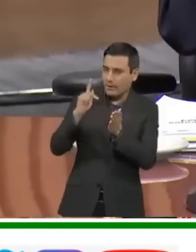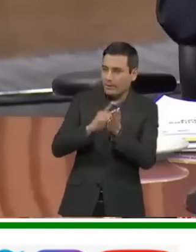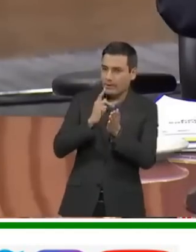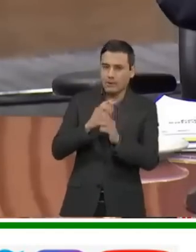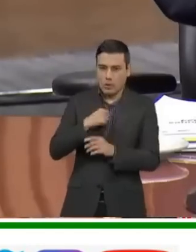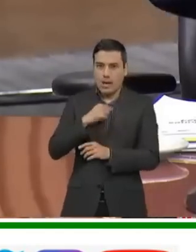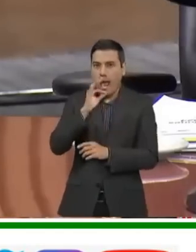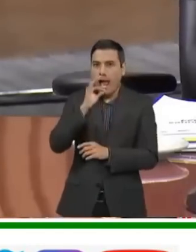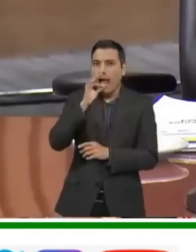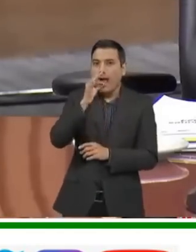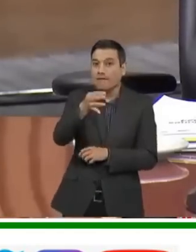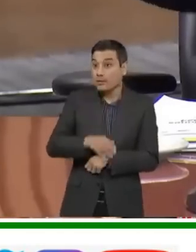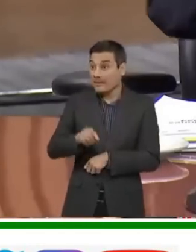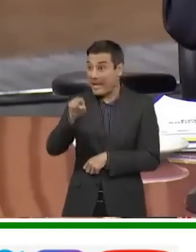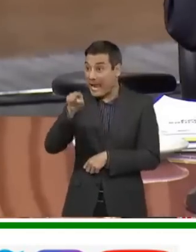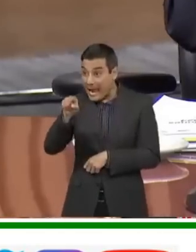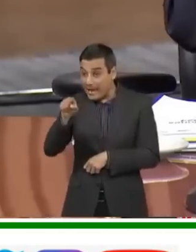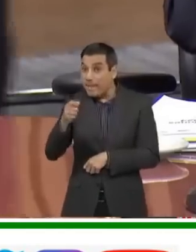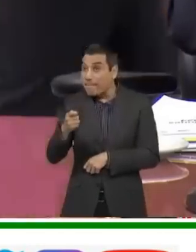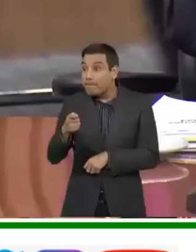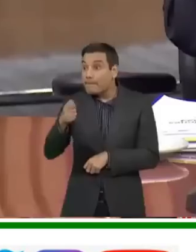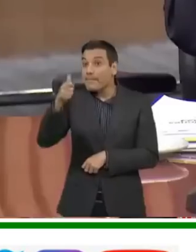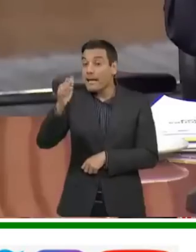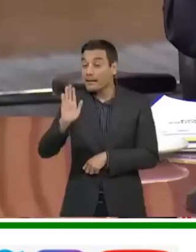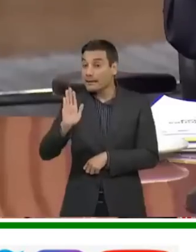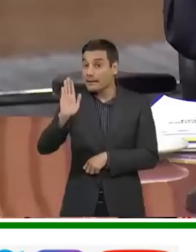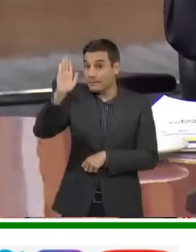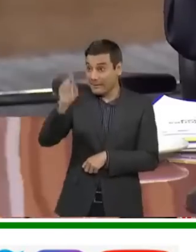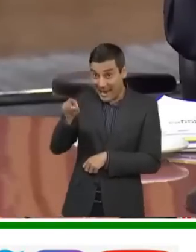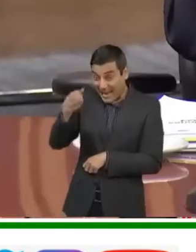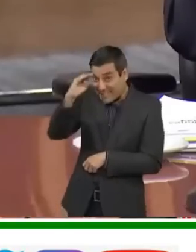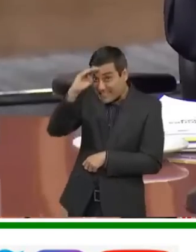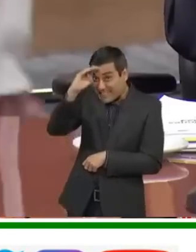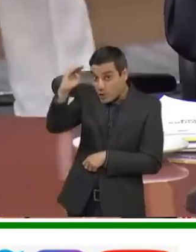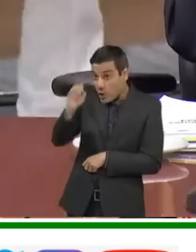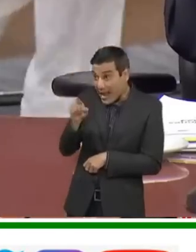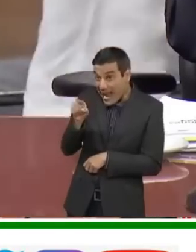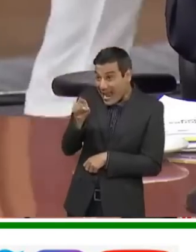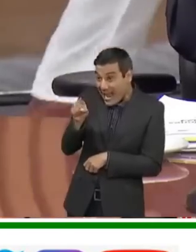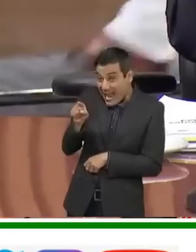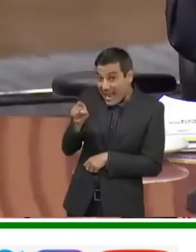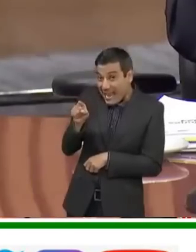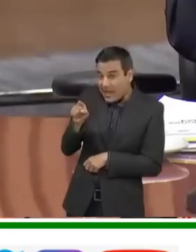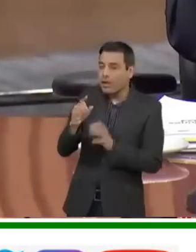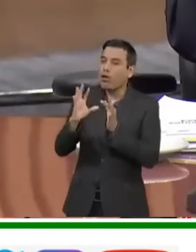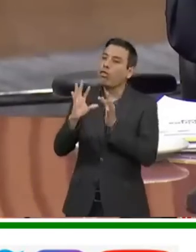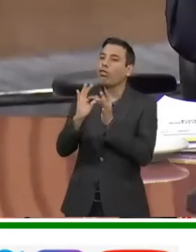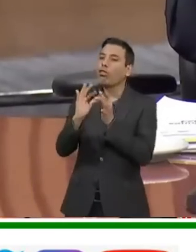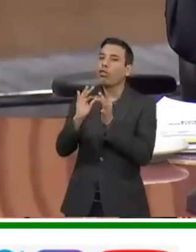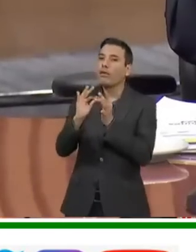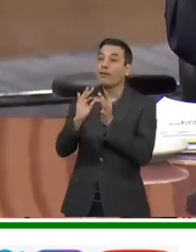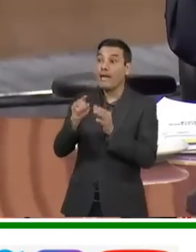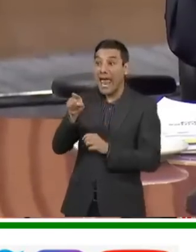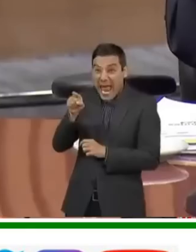de que en su primera participación, el señor que está aquí a mi lado hizo una alusión